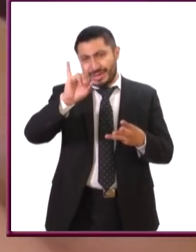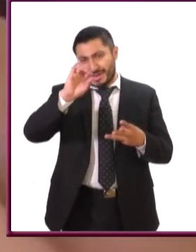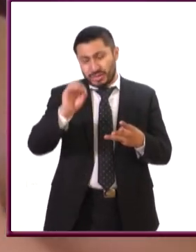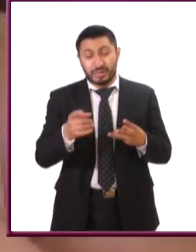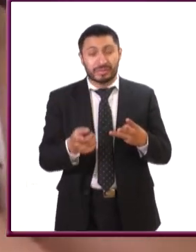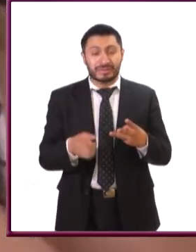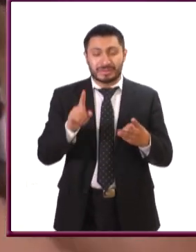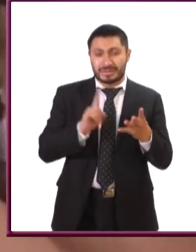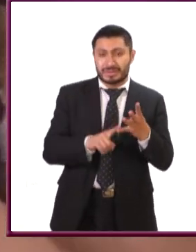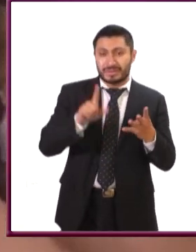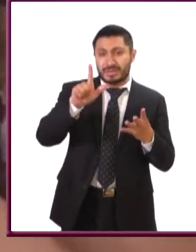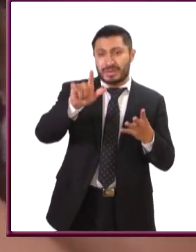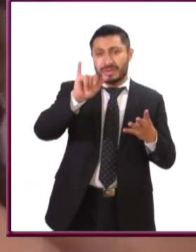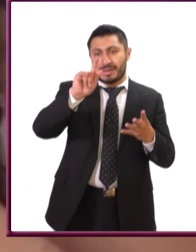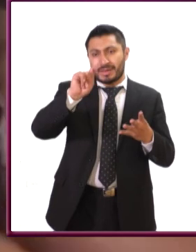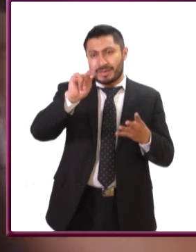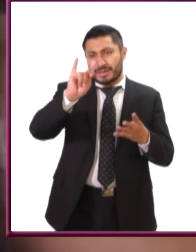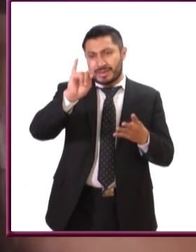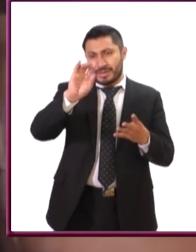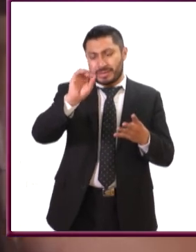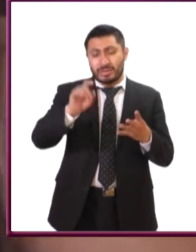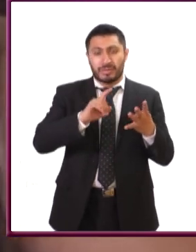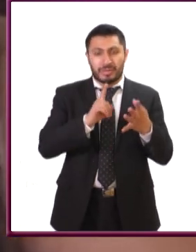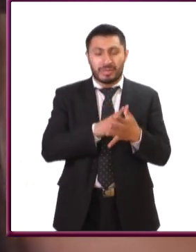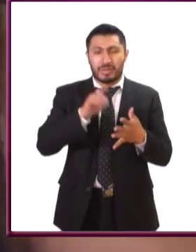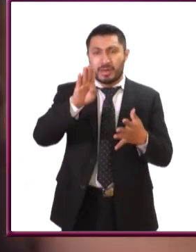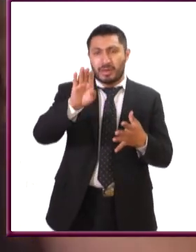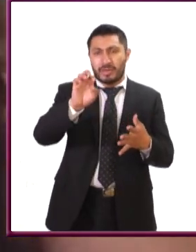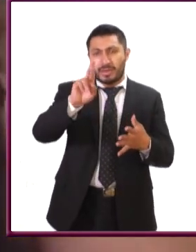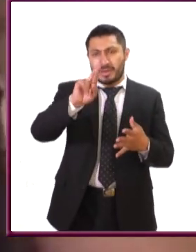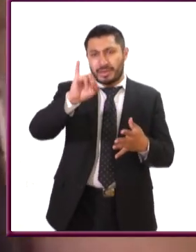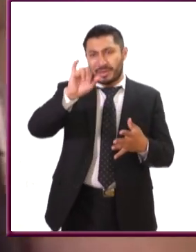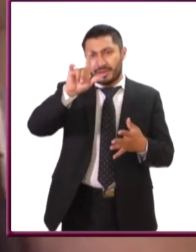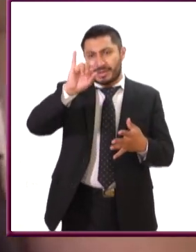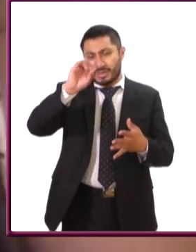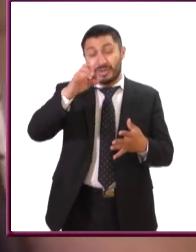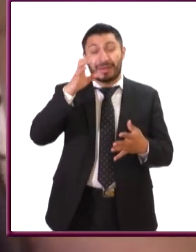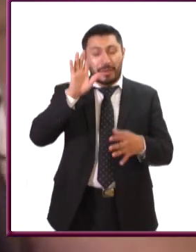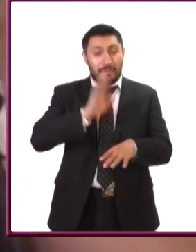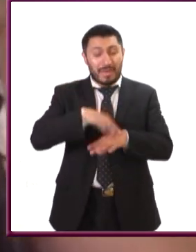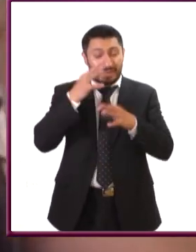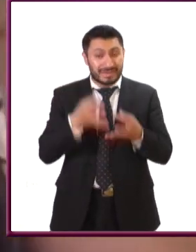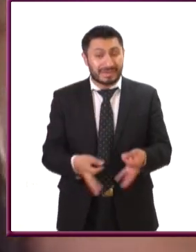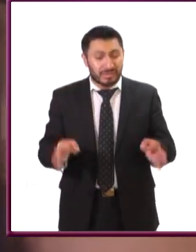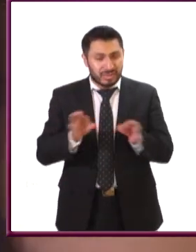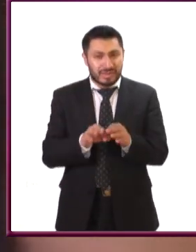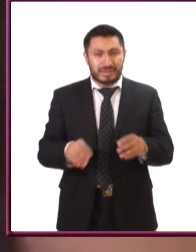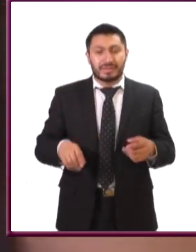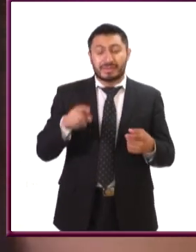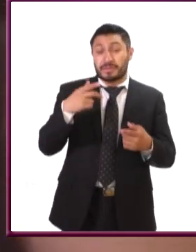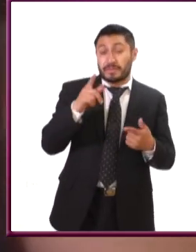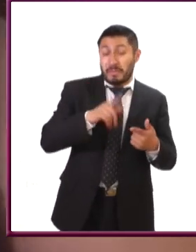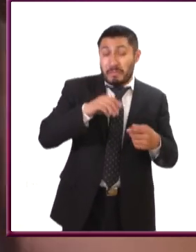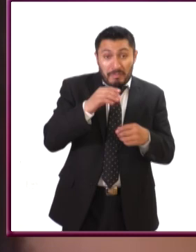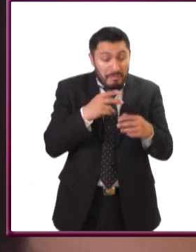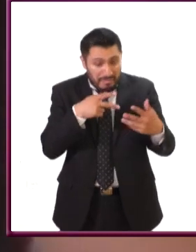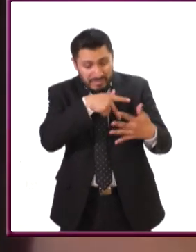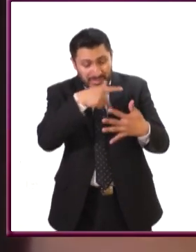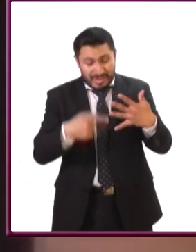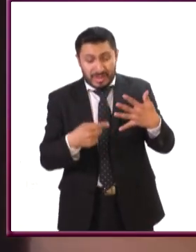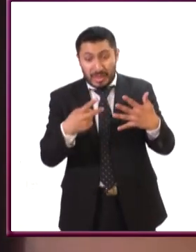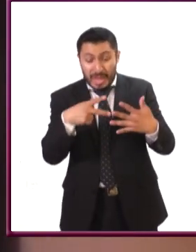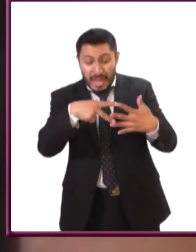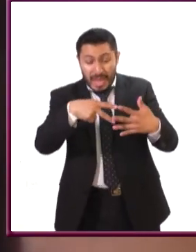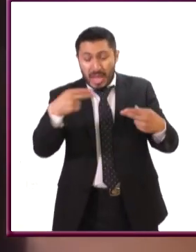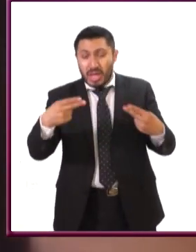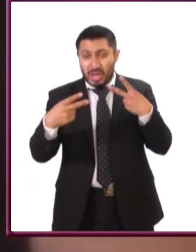un isótopo del hidrógeno, litio y berilio, se les llaman estos elementos los primordiales, sobre todo hidrógeno